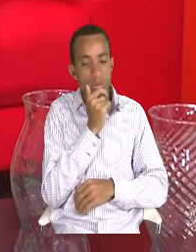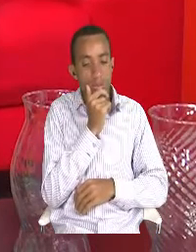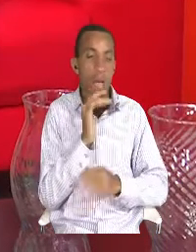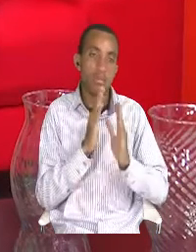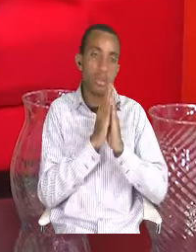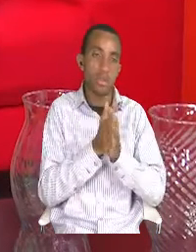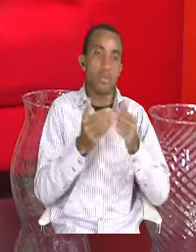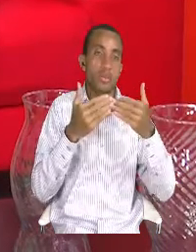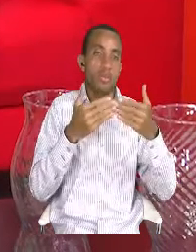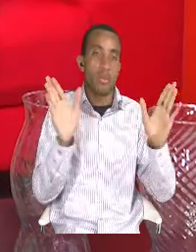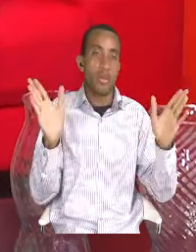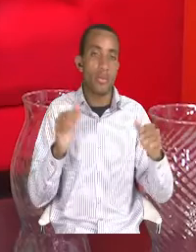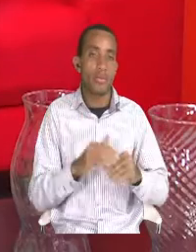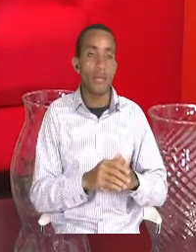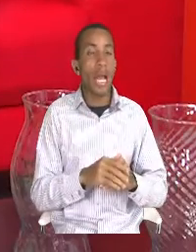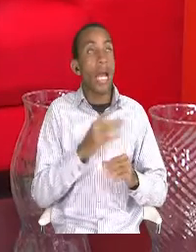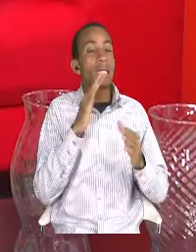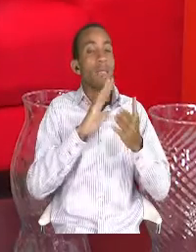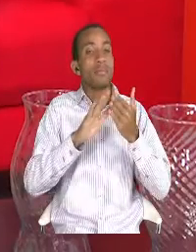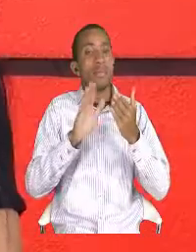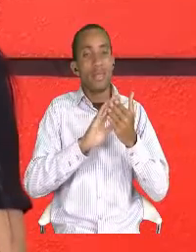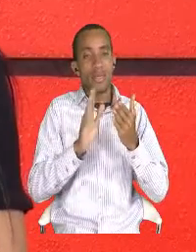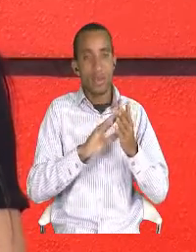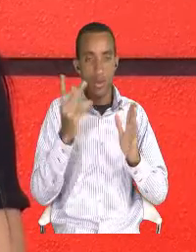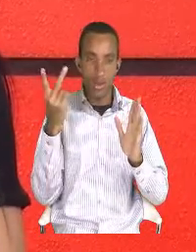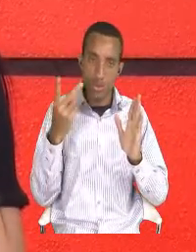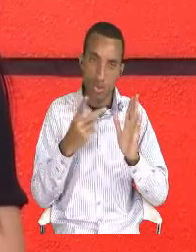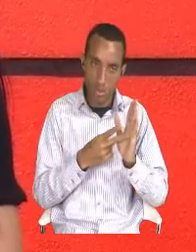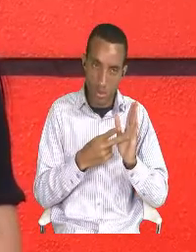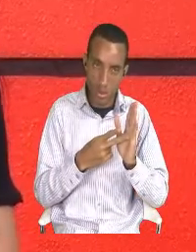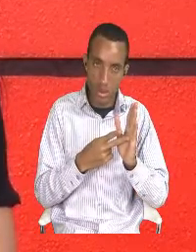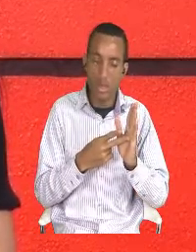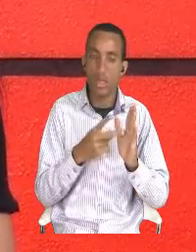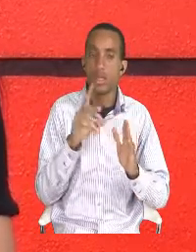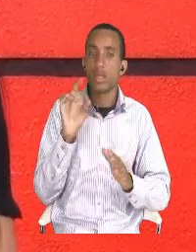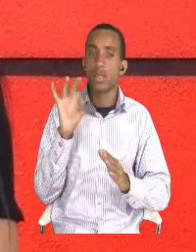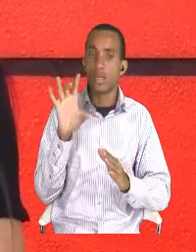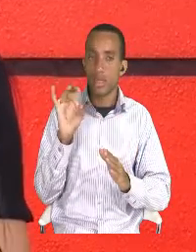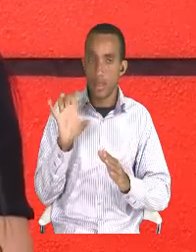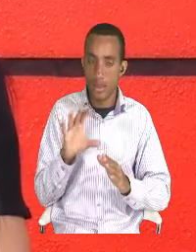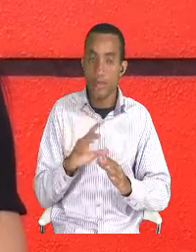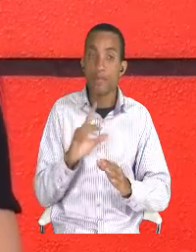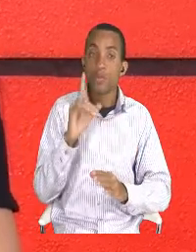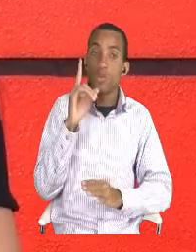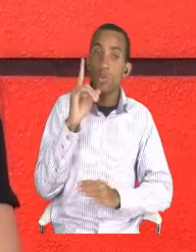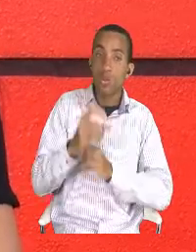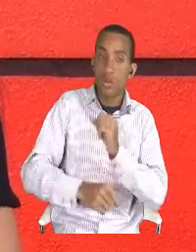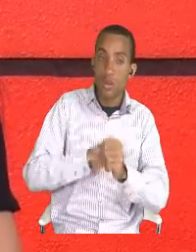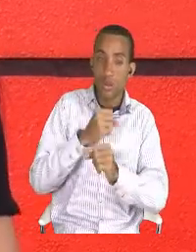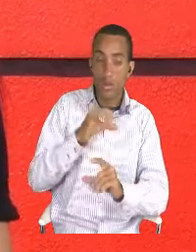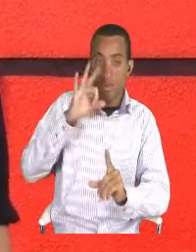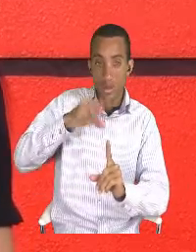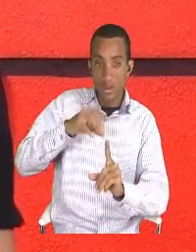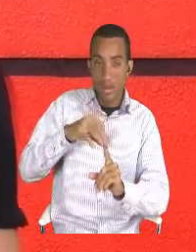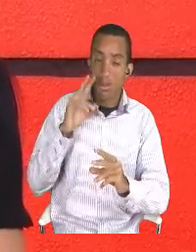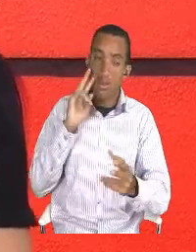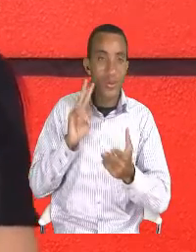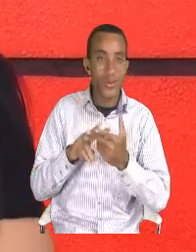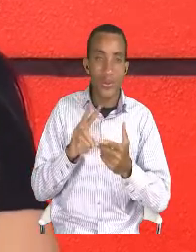diciembre 16 de 2015, qué pena, y ya llevamos un año y tres meses al público. Todavía hay mucha gente que no nos conoce, pues